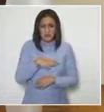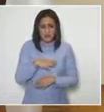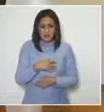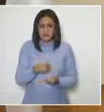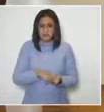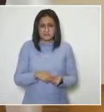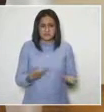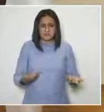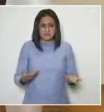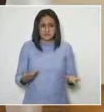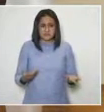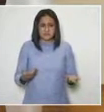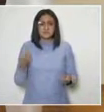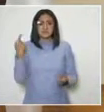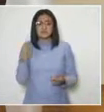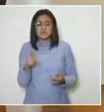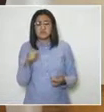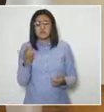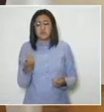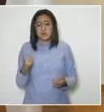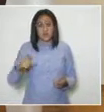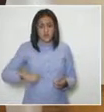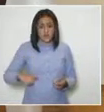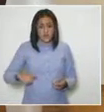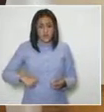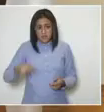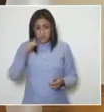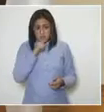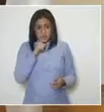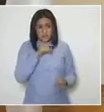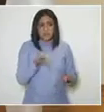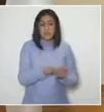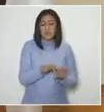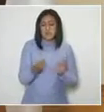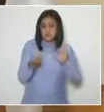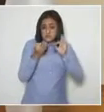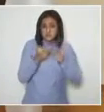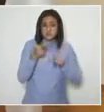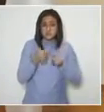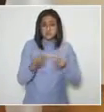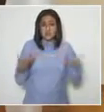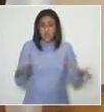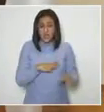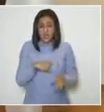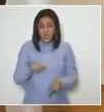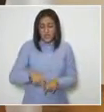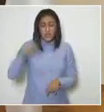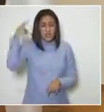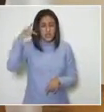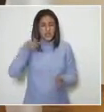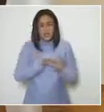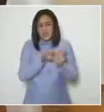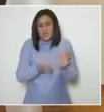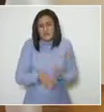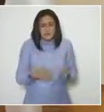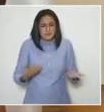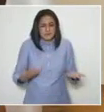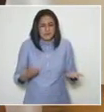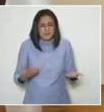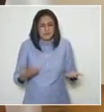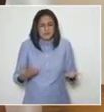las los lugares de gobierno siempre están ahí por ahí enfrente es como si hubiera aquí en puebla un